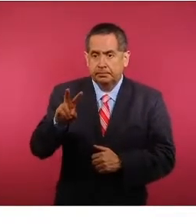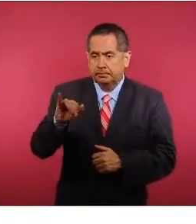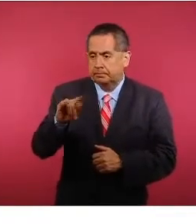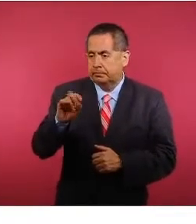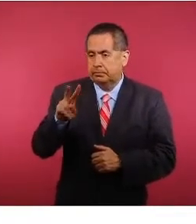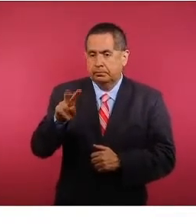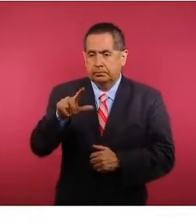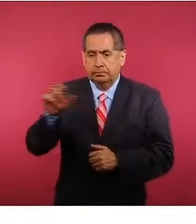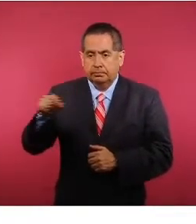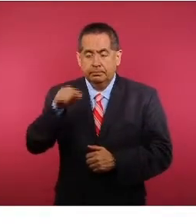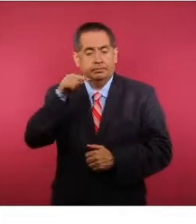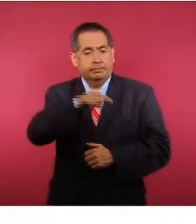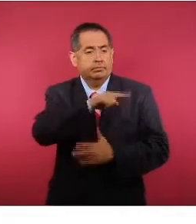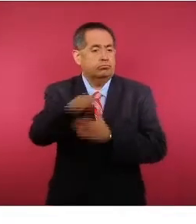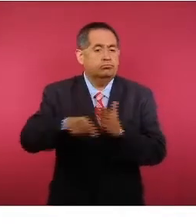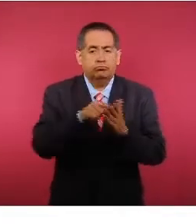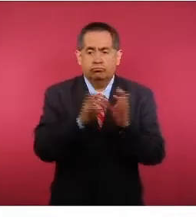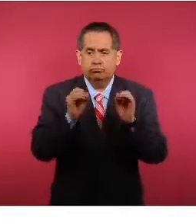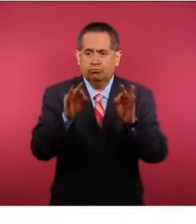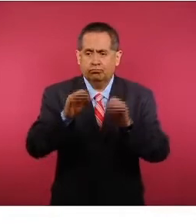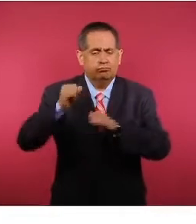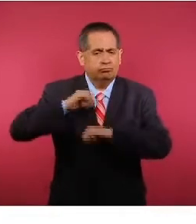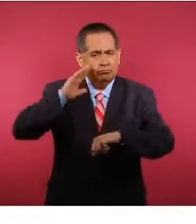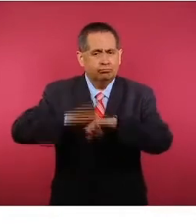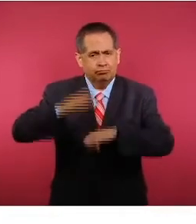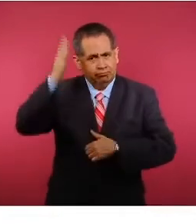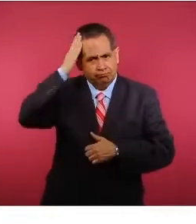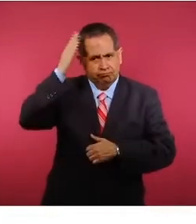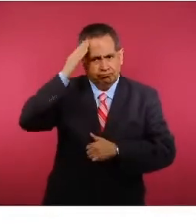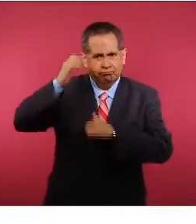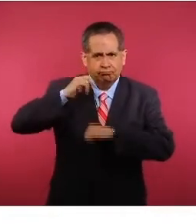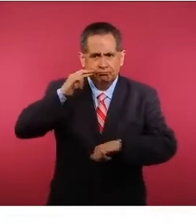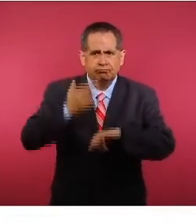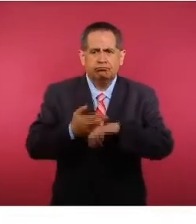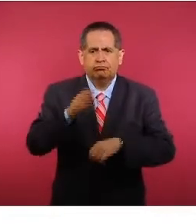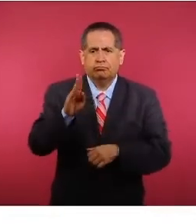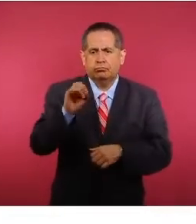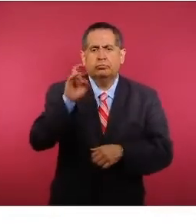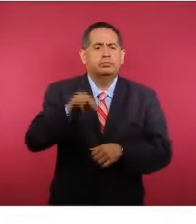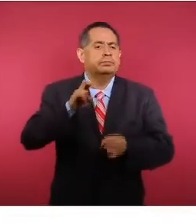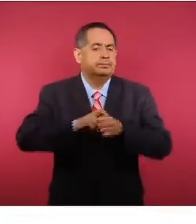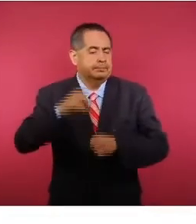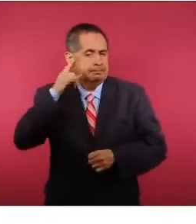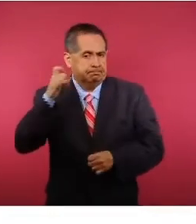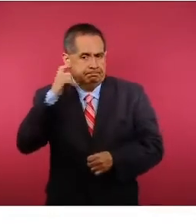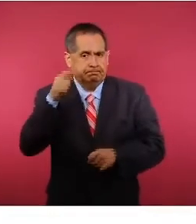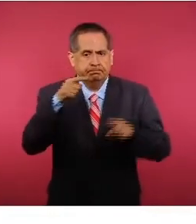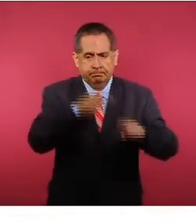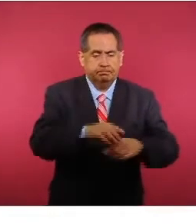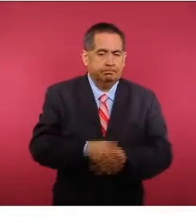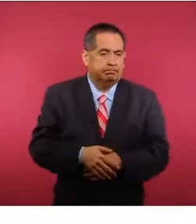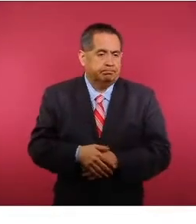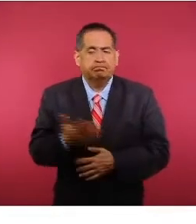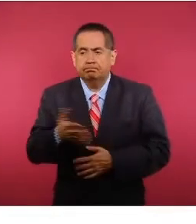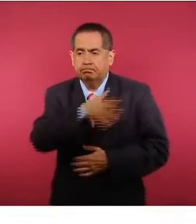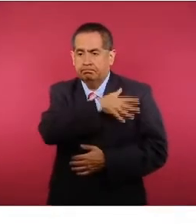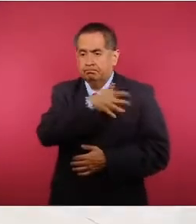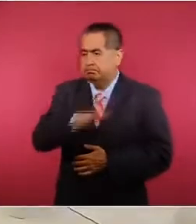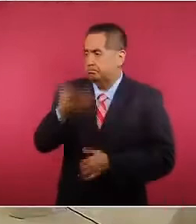la sede más importante de operación y mantenimiento de Boeing. Y si bien el general